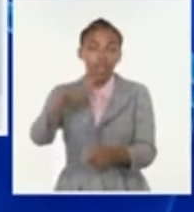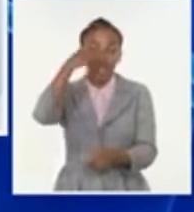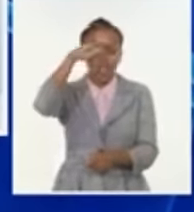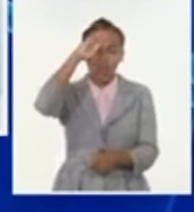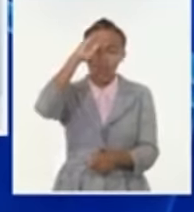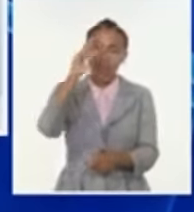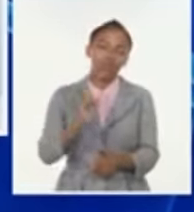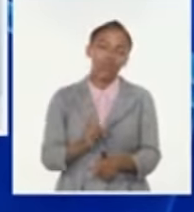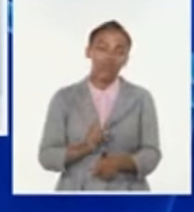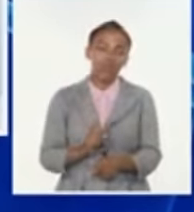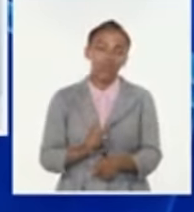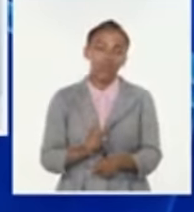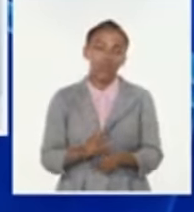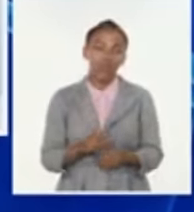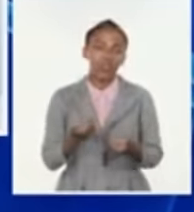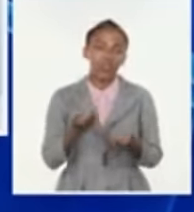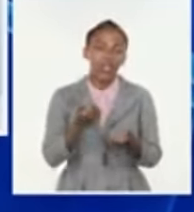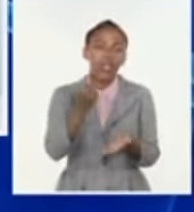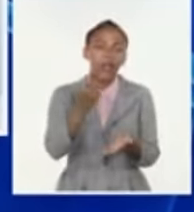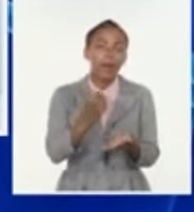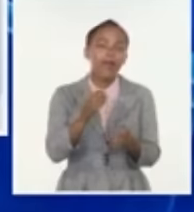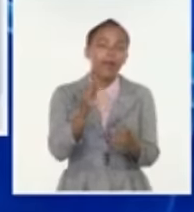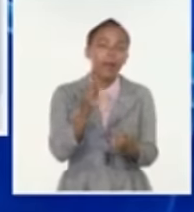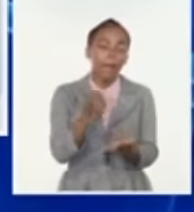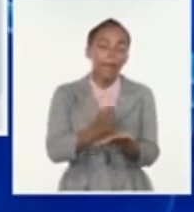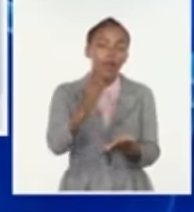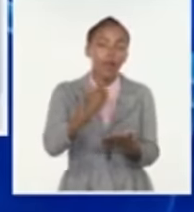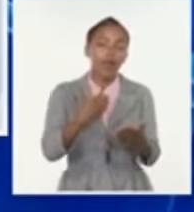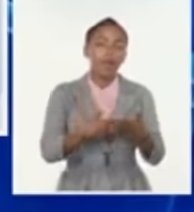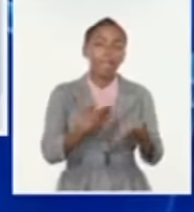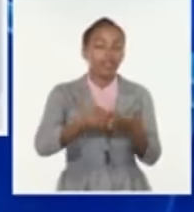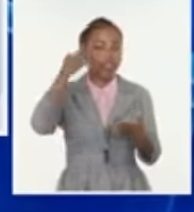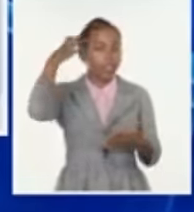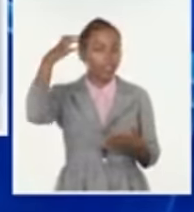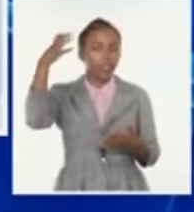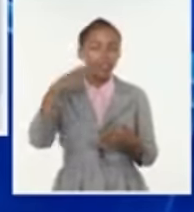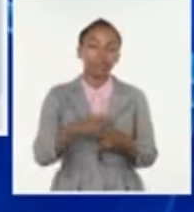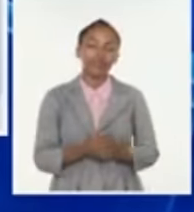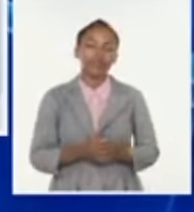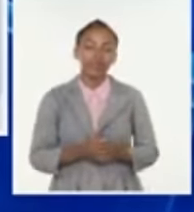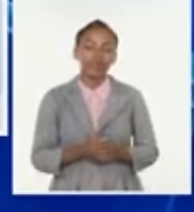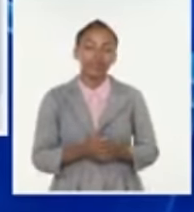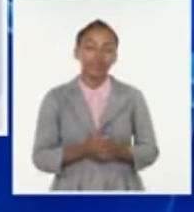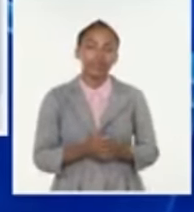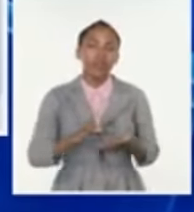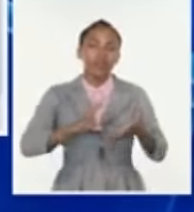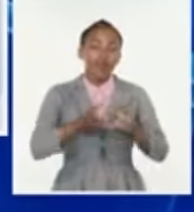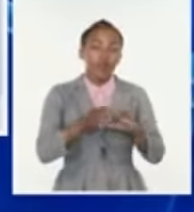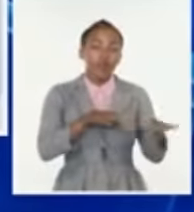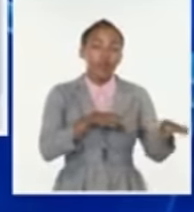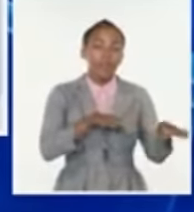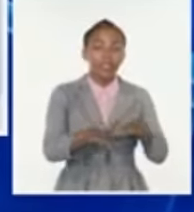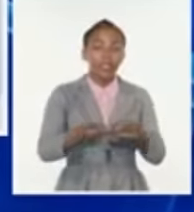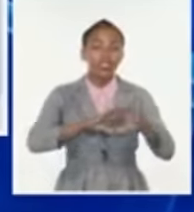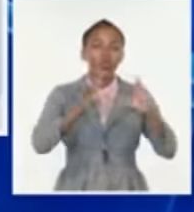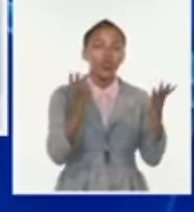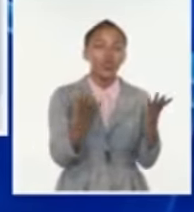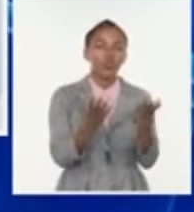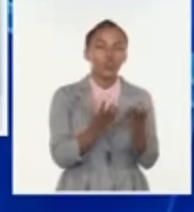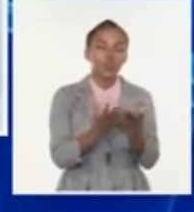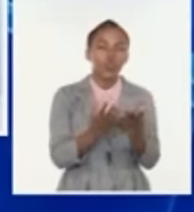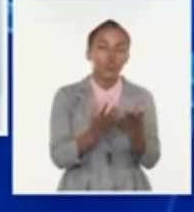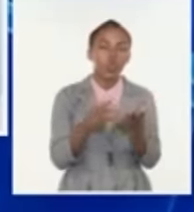empresas estatales. Para facilitarle a toda la forma de gestión que pudieran importar y exportar,